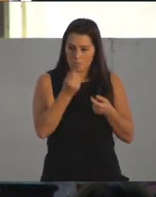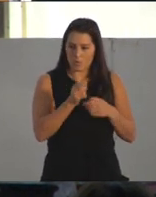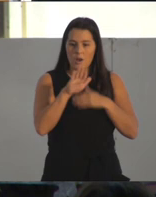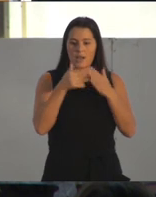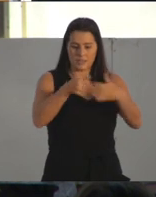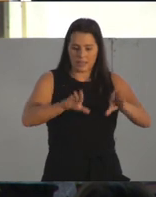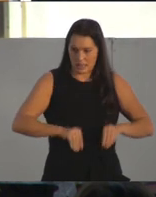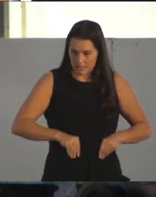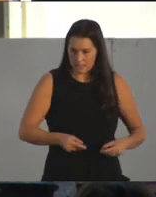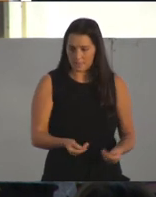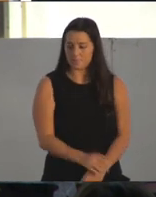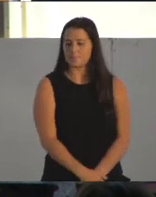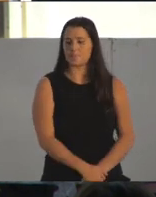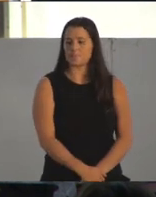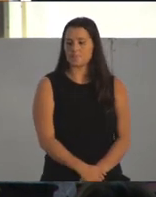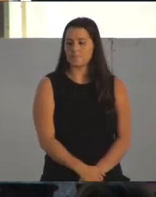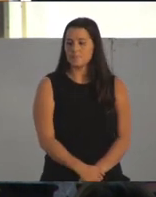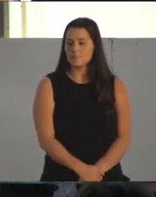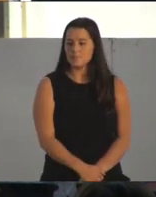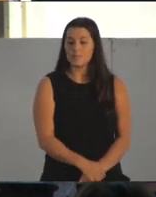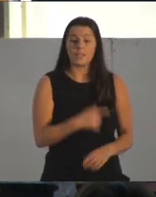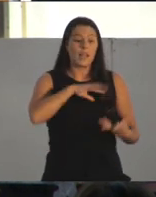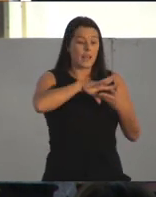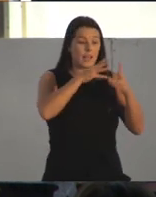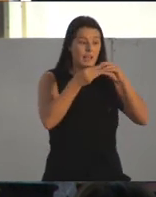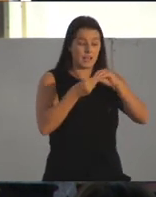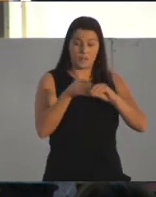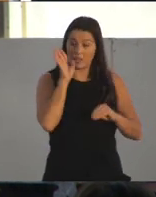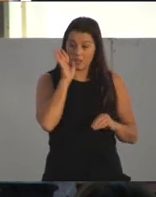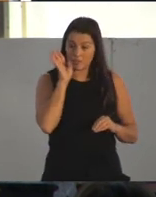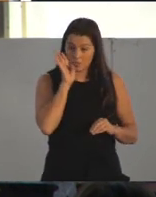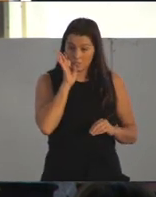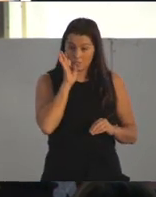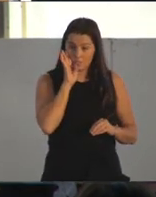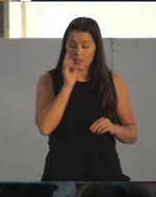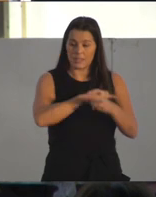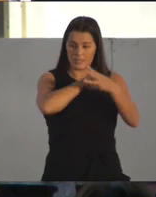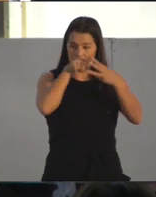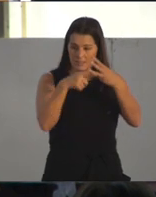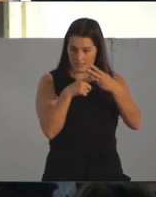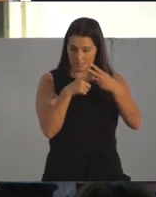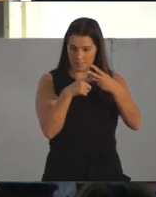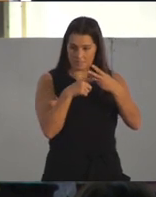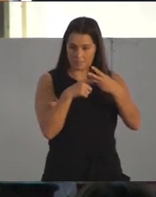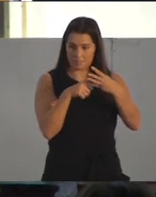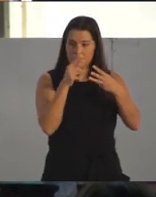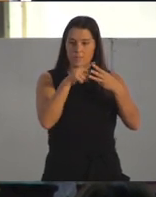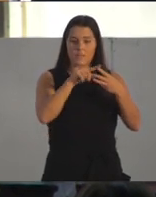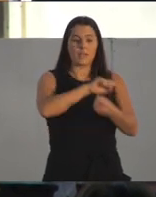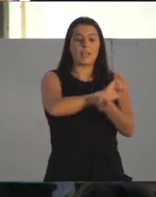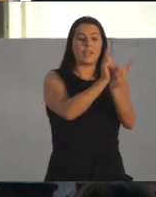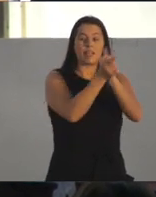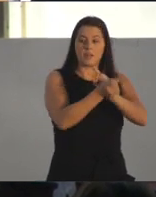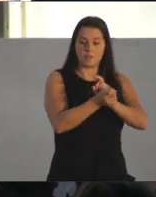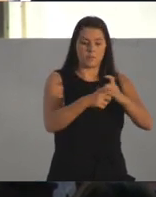centros. Las adaptaciones que hacemos de los alimentos son 3 básicamente. Cambiamos el tamaño, es